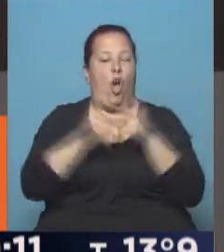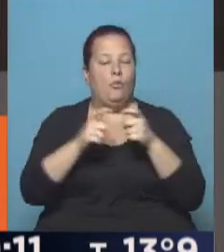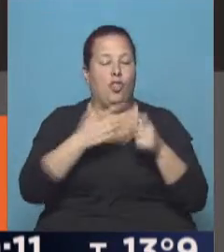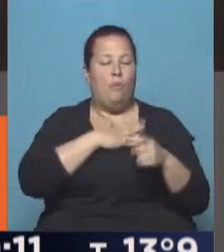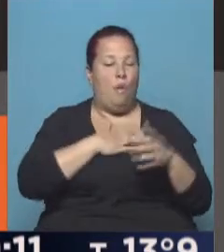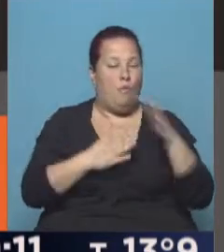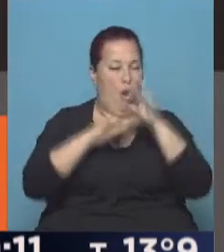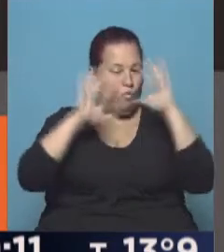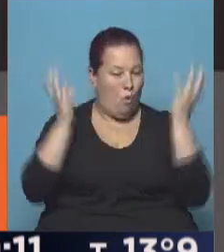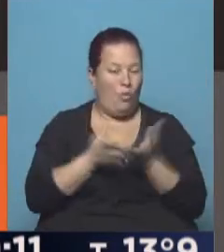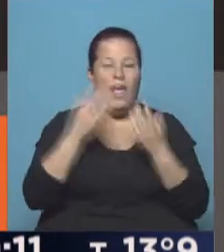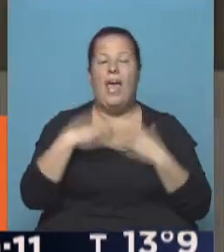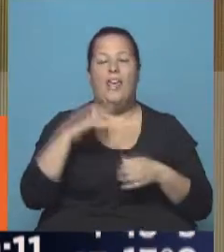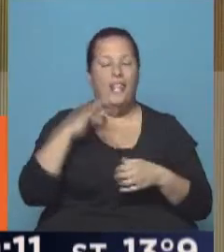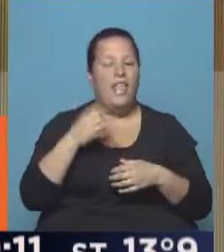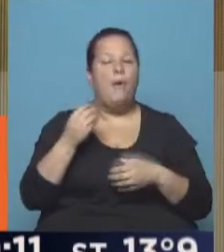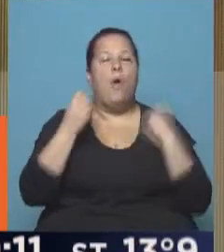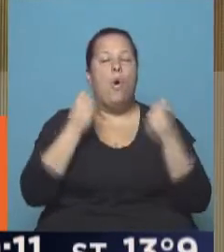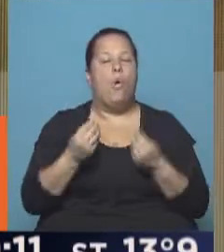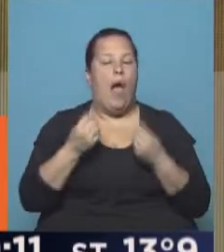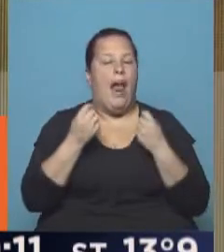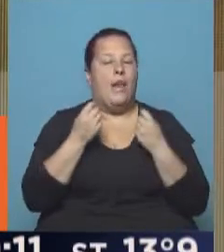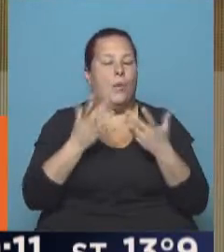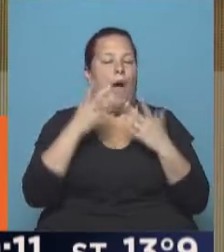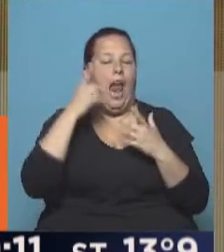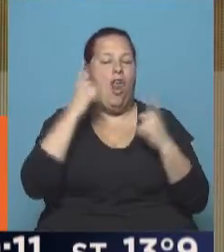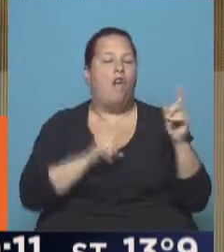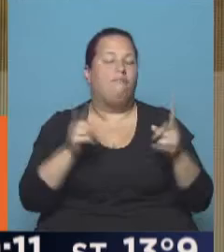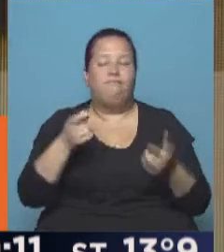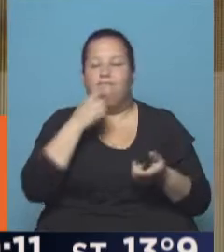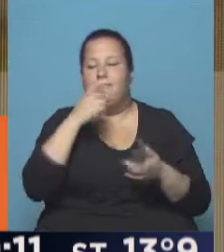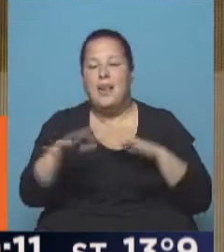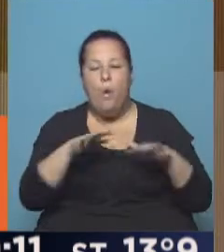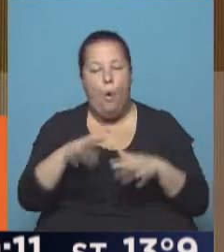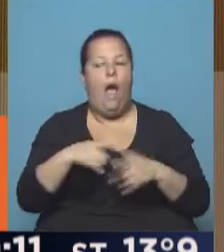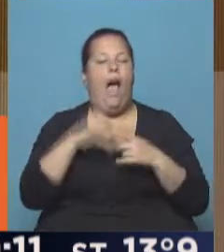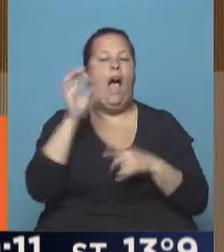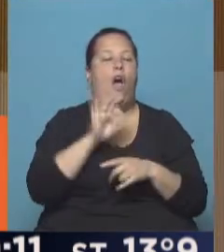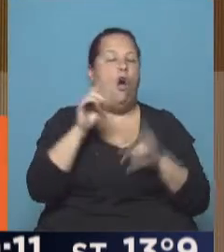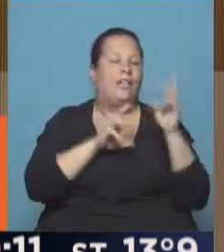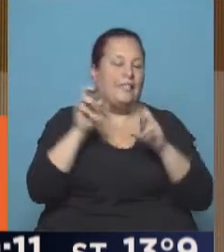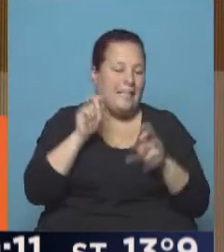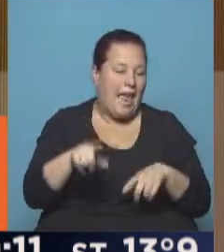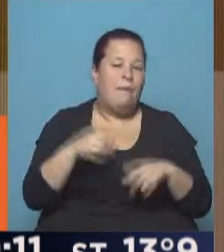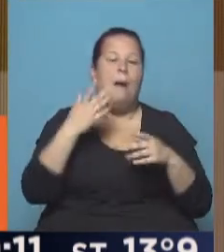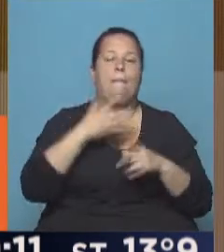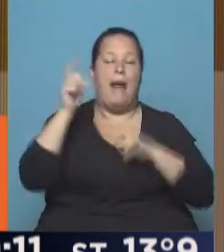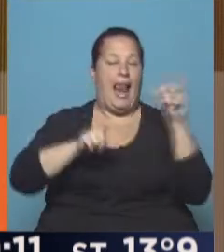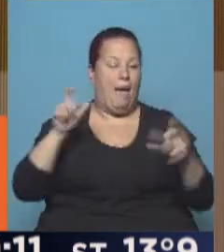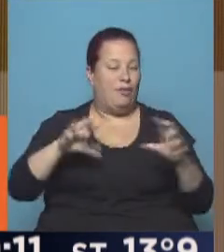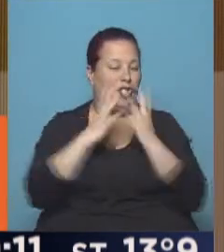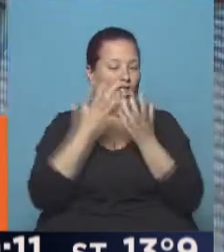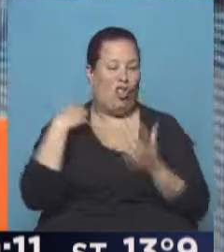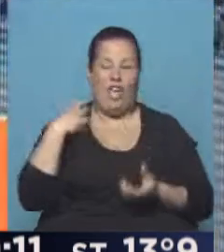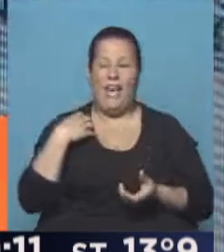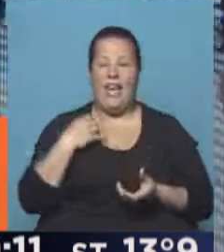Patrimonio Mundial lo que tiene que tratar es cuáles son los valores de determinados sitio o determinadas cuestiones para la humanidad en